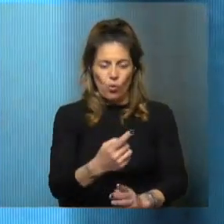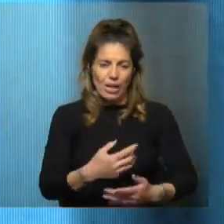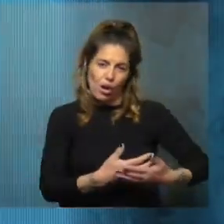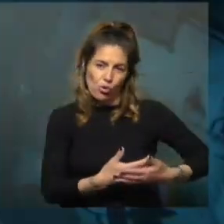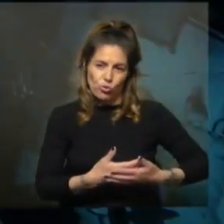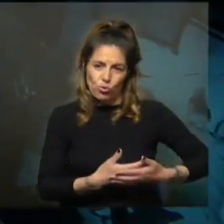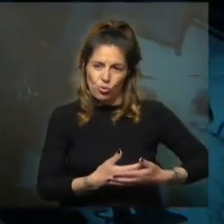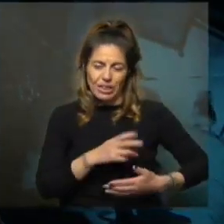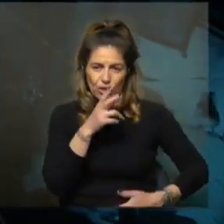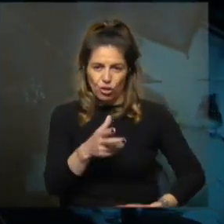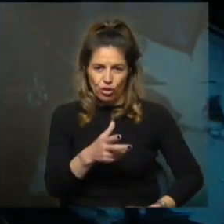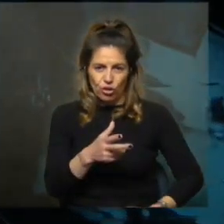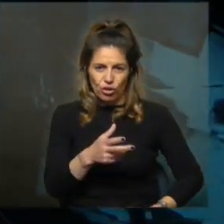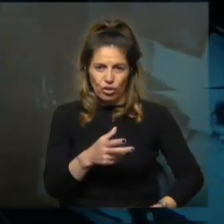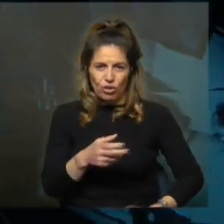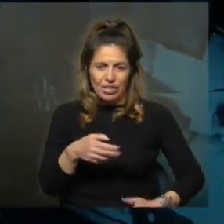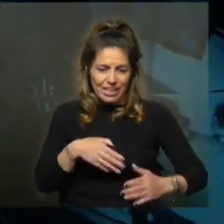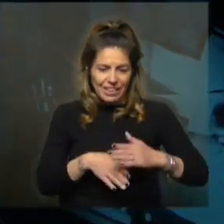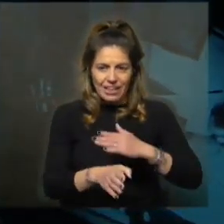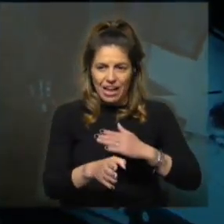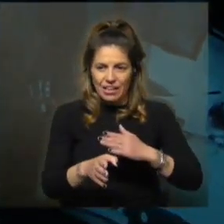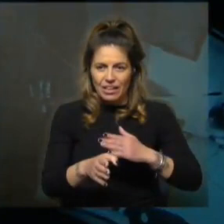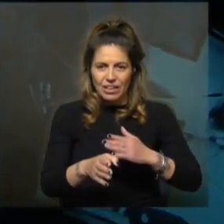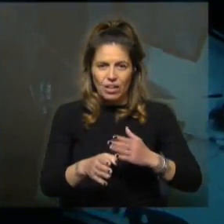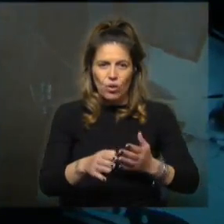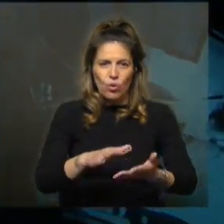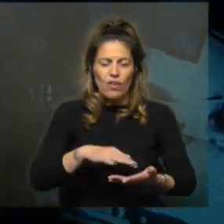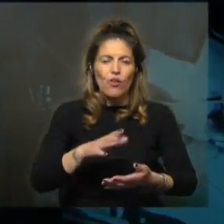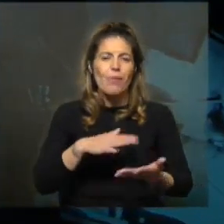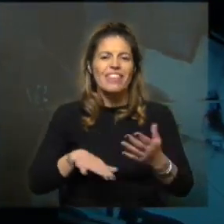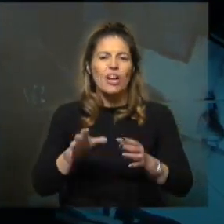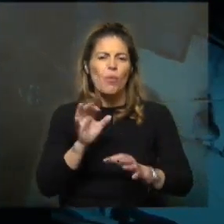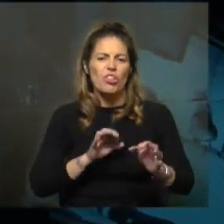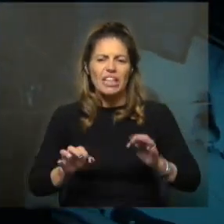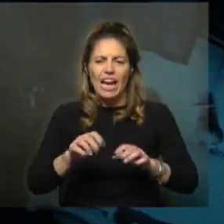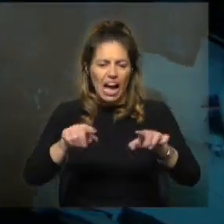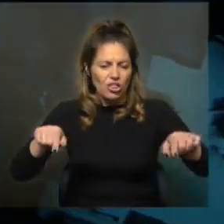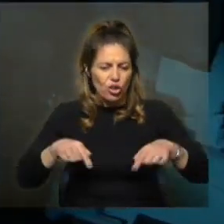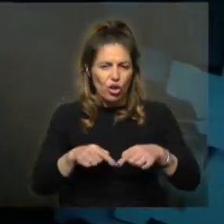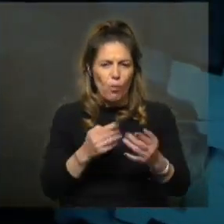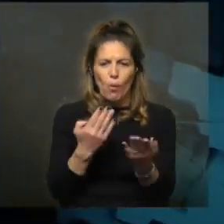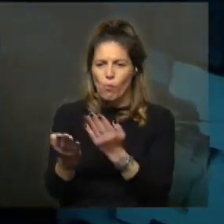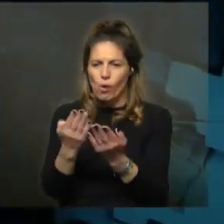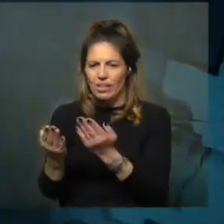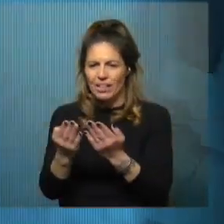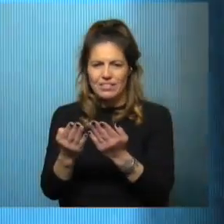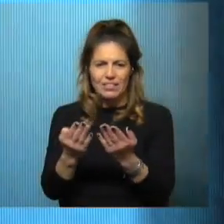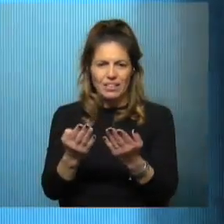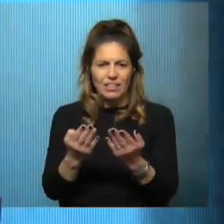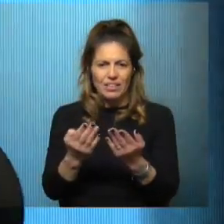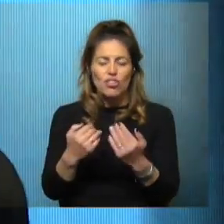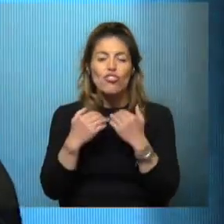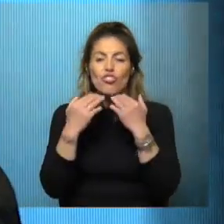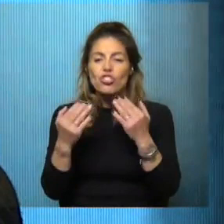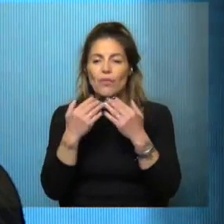niña y nos hacen entrar en una en una especie de teatro eran como puertas de teatro una al lado de la otra nosotros no